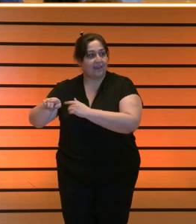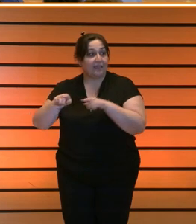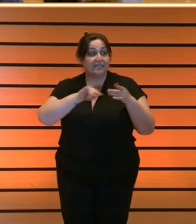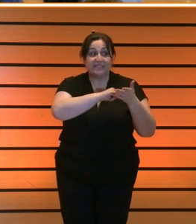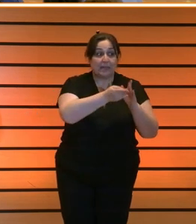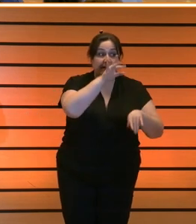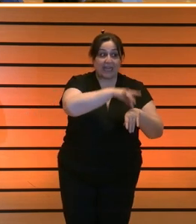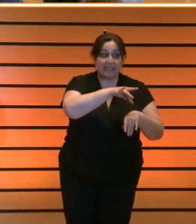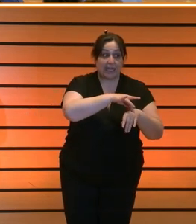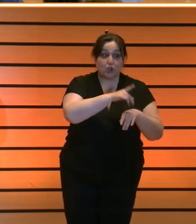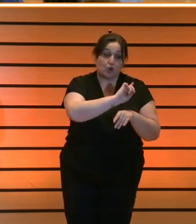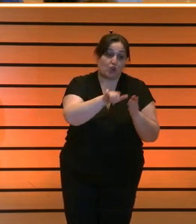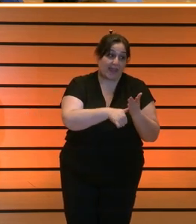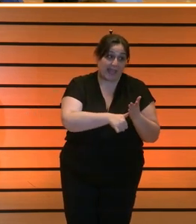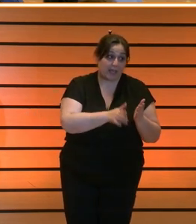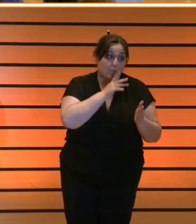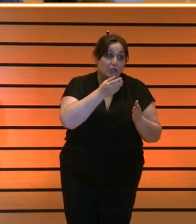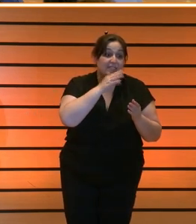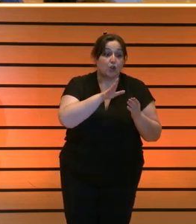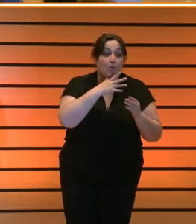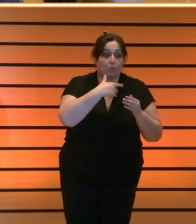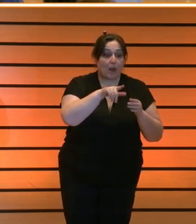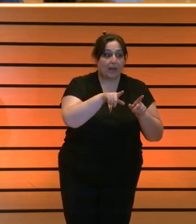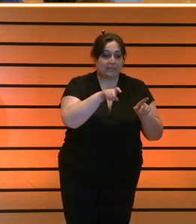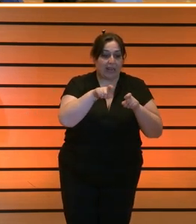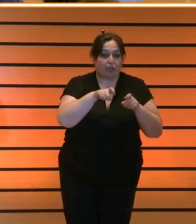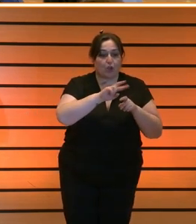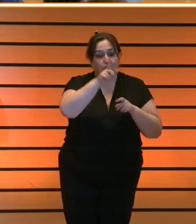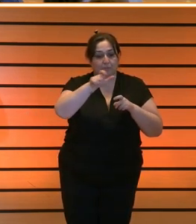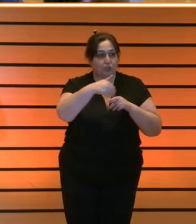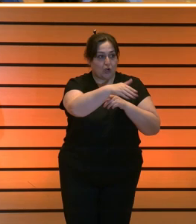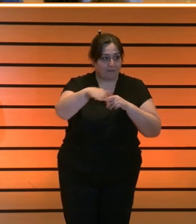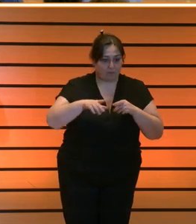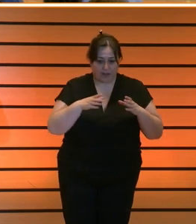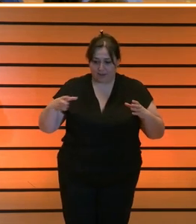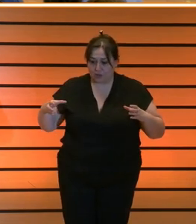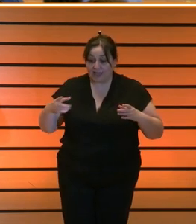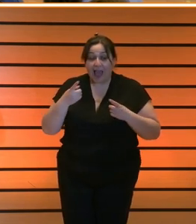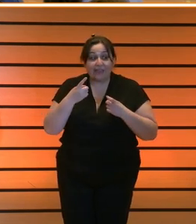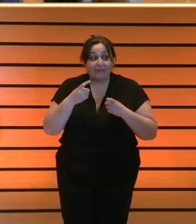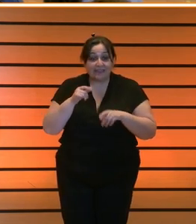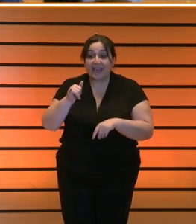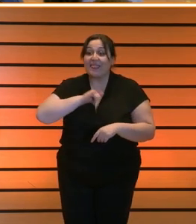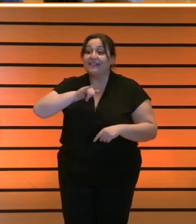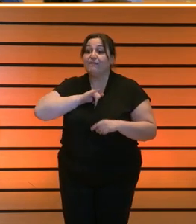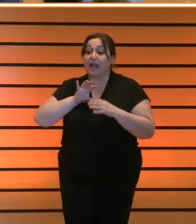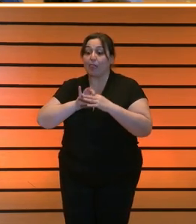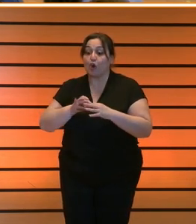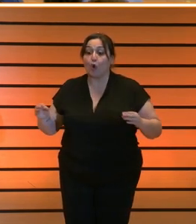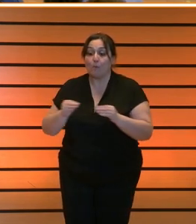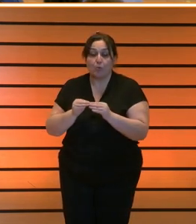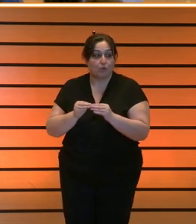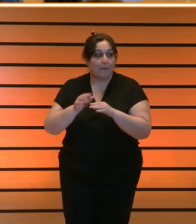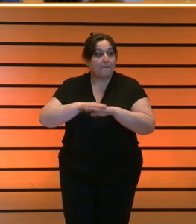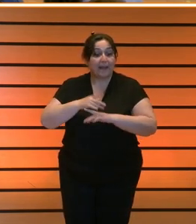con dni porque si no dejaría fuera a muchas personas necesitamos un identificador común para que la base de datos la minería de datos sea capaz de conectar